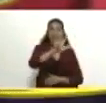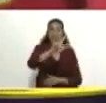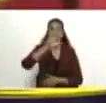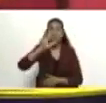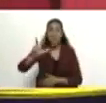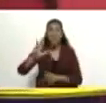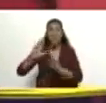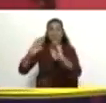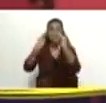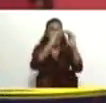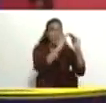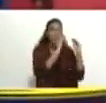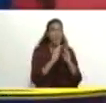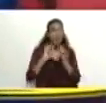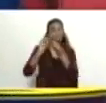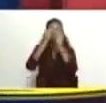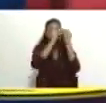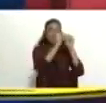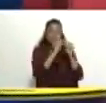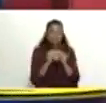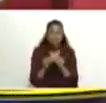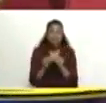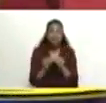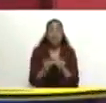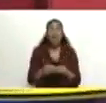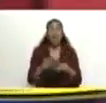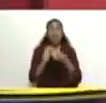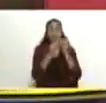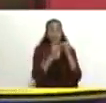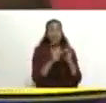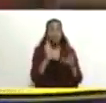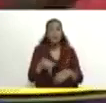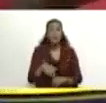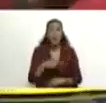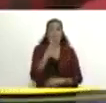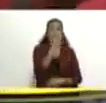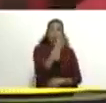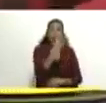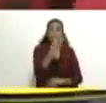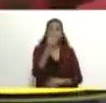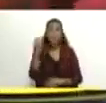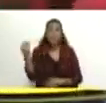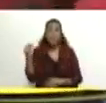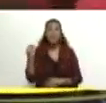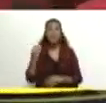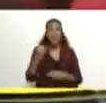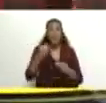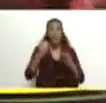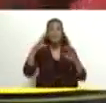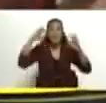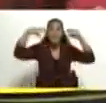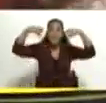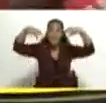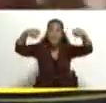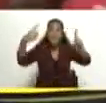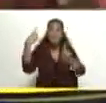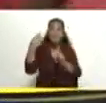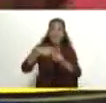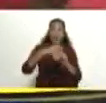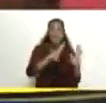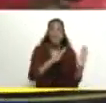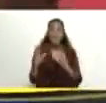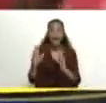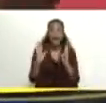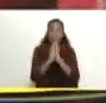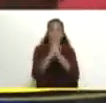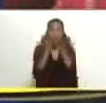633 fachadas de vivienda hemos recuperado. Hemos puesto más de 420 luminarias sumadas al plan